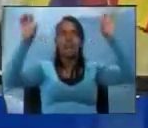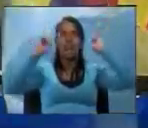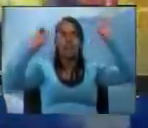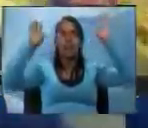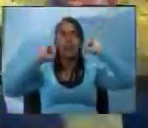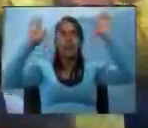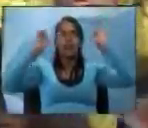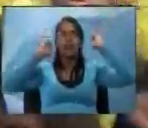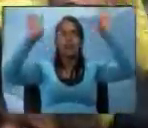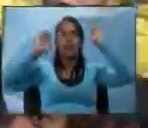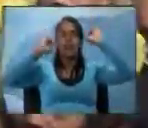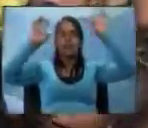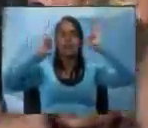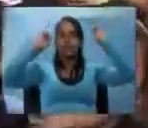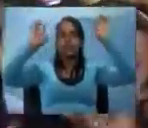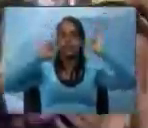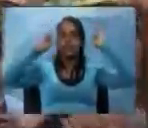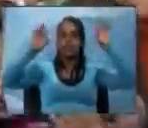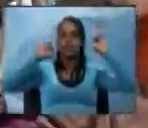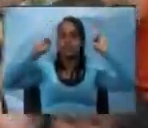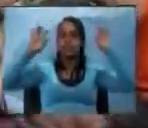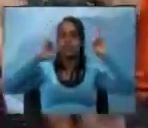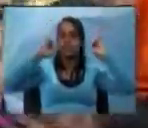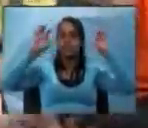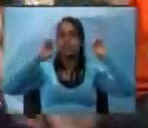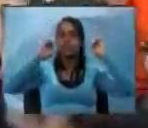Yeah. Gloria a Dios.